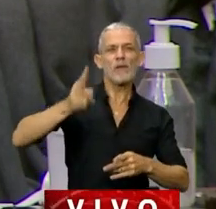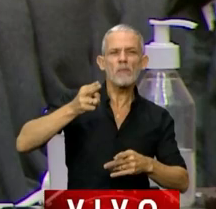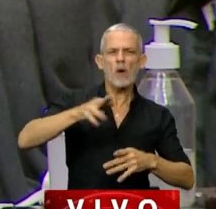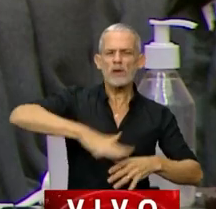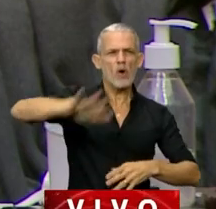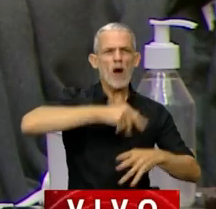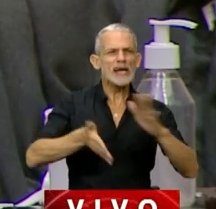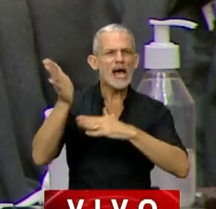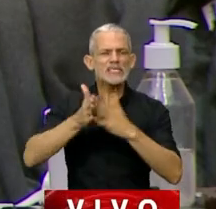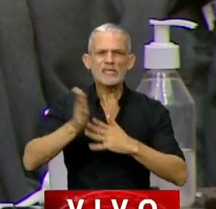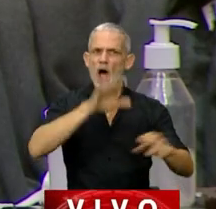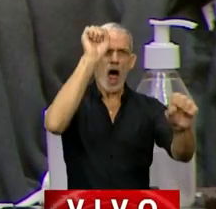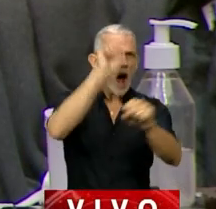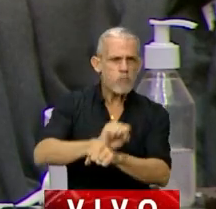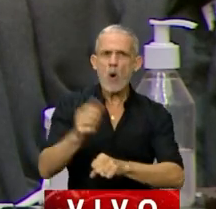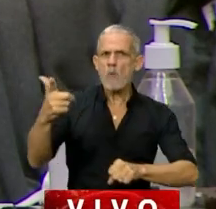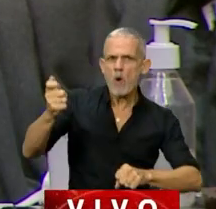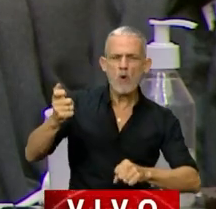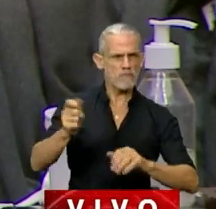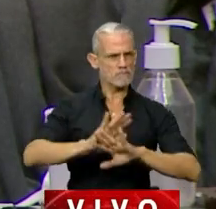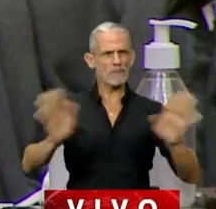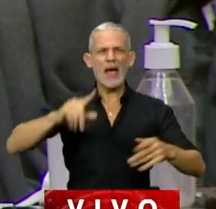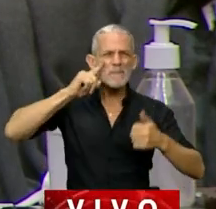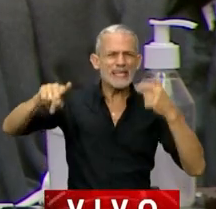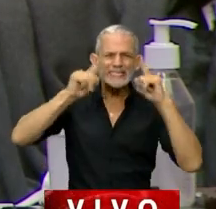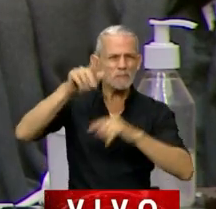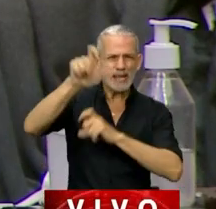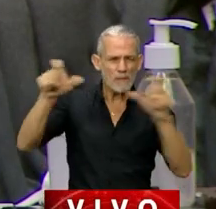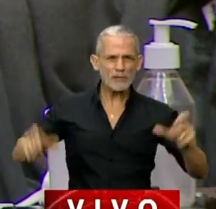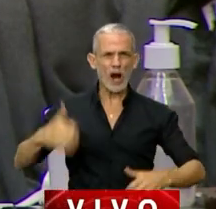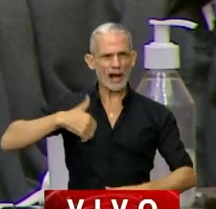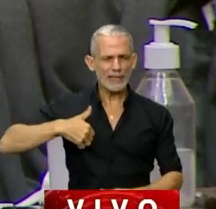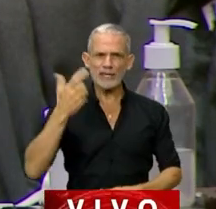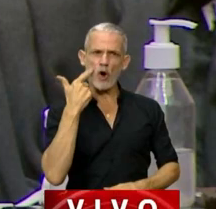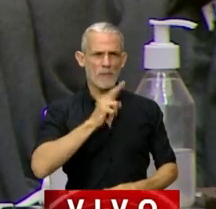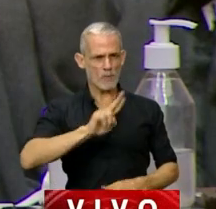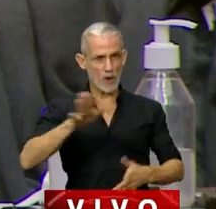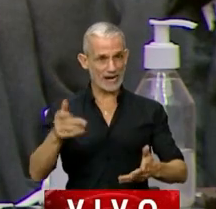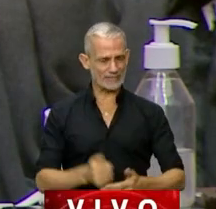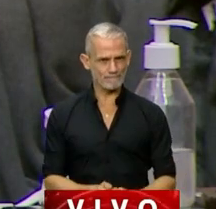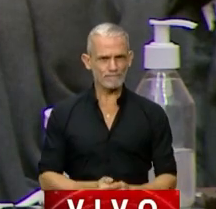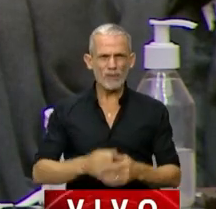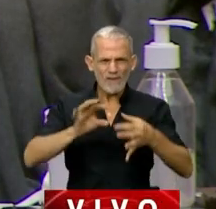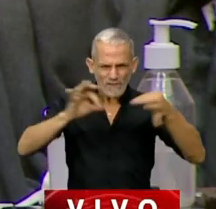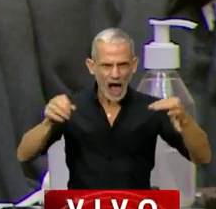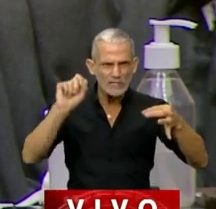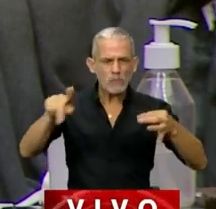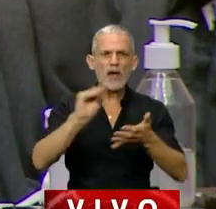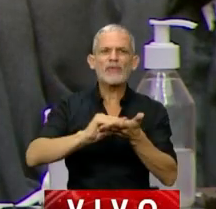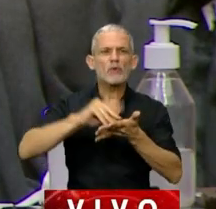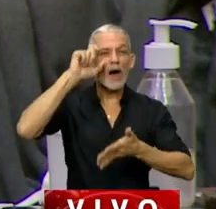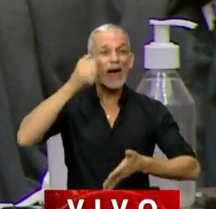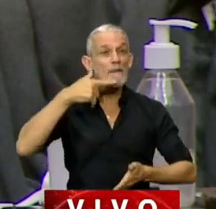sitio, encarceló y metió balas a miles de argentinos y argentinas. Las expresiones del